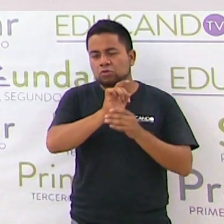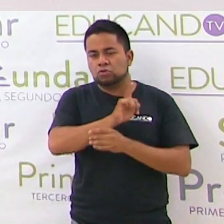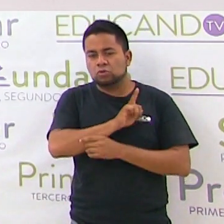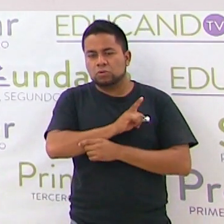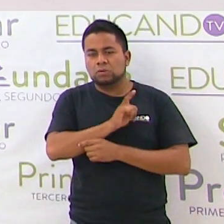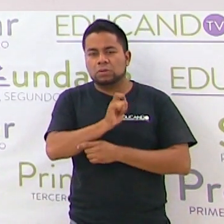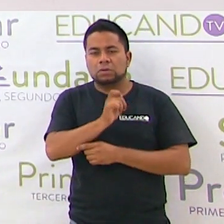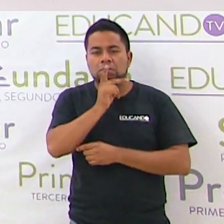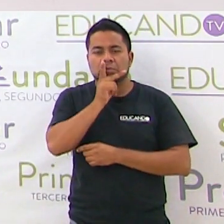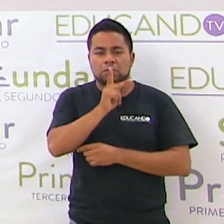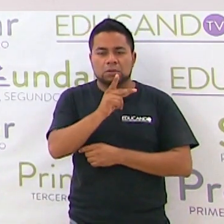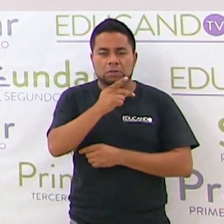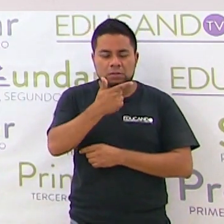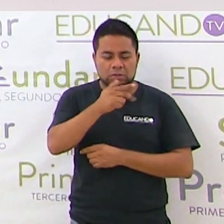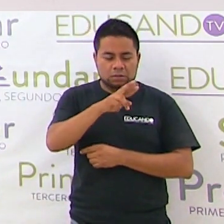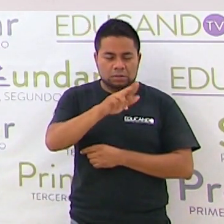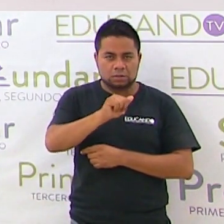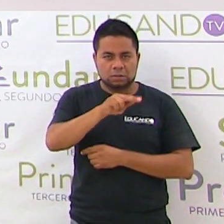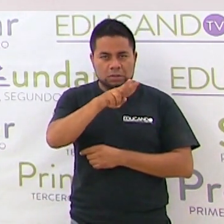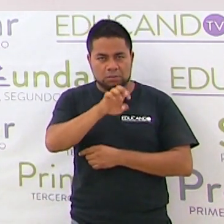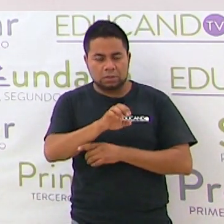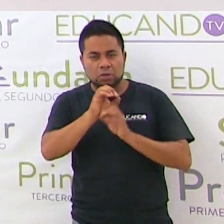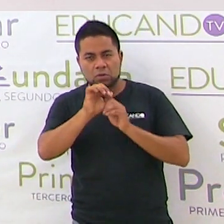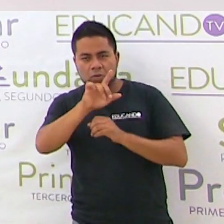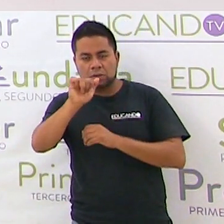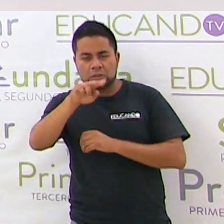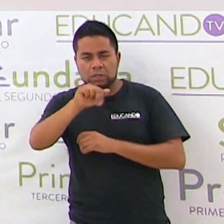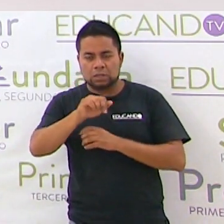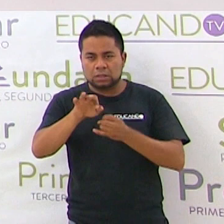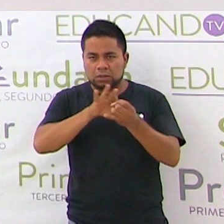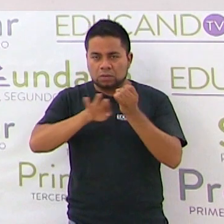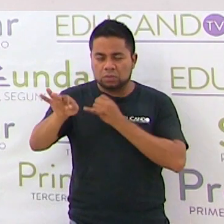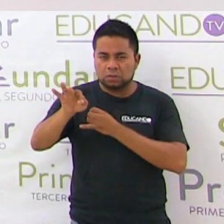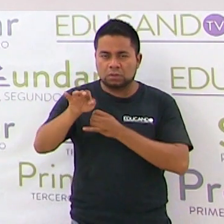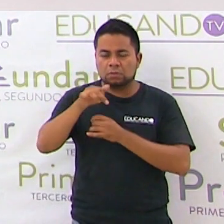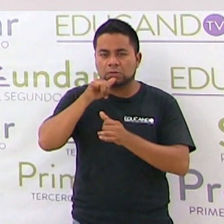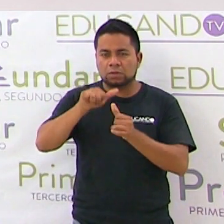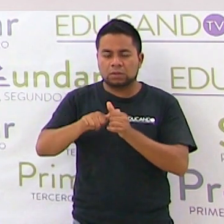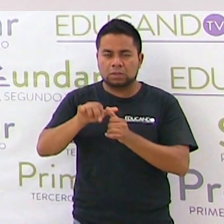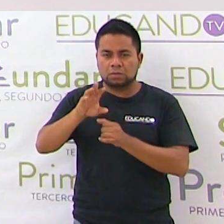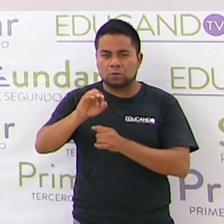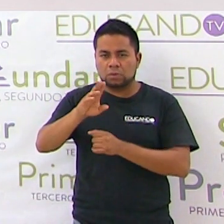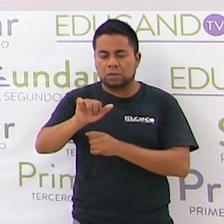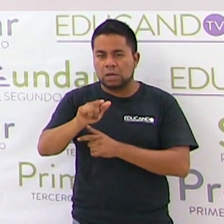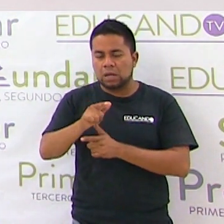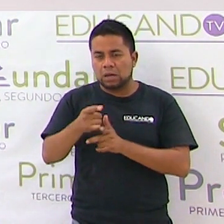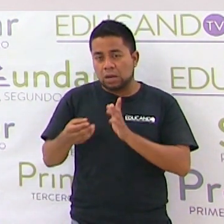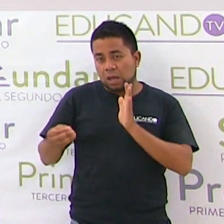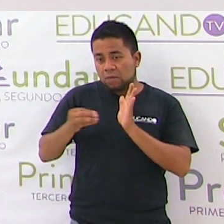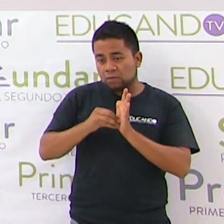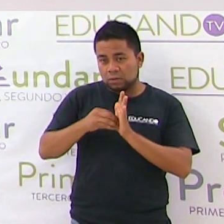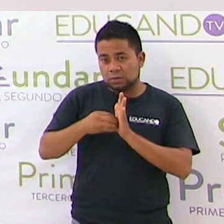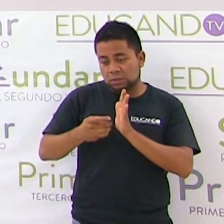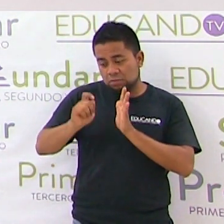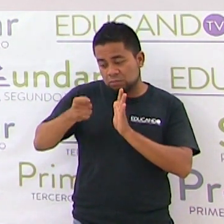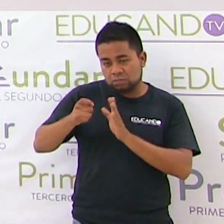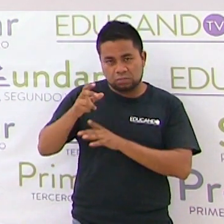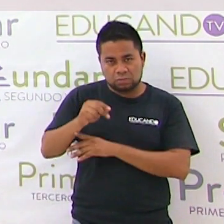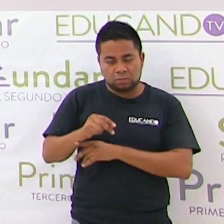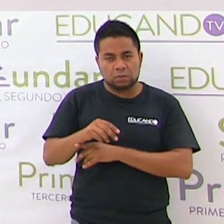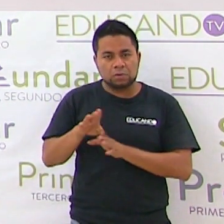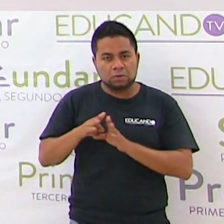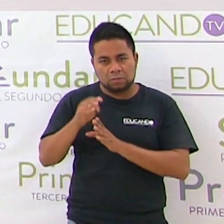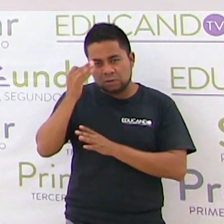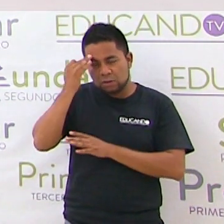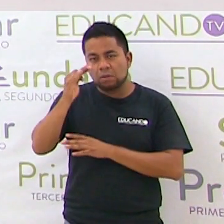palabra grave o llana que termina en vocal, entonces por regla ortográfica no debe llevar el acento. Aunque mucho tiempo